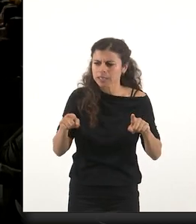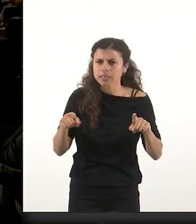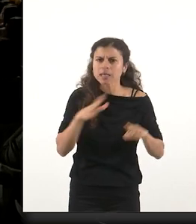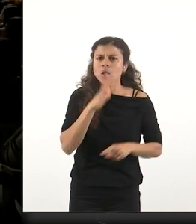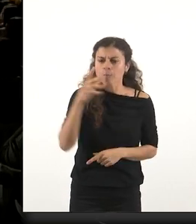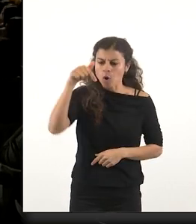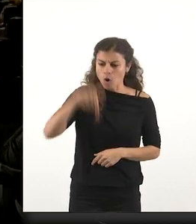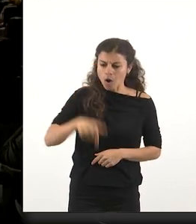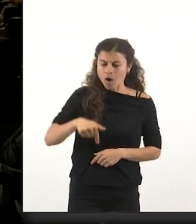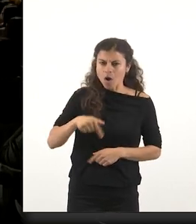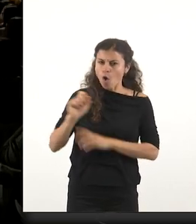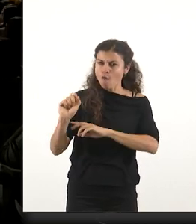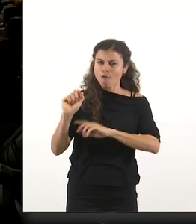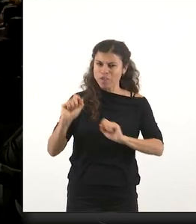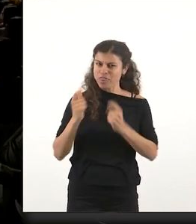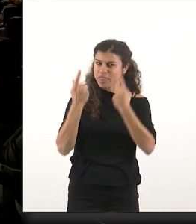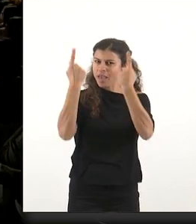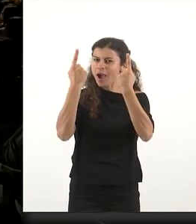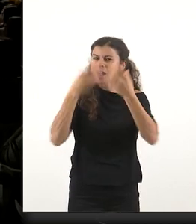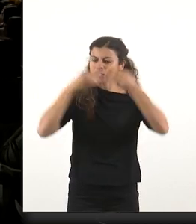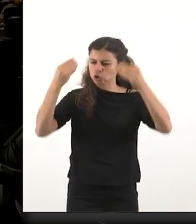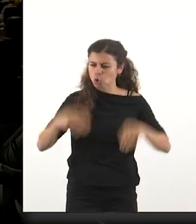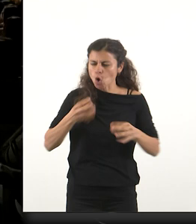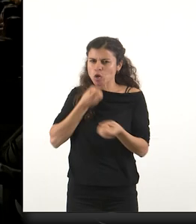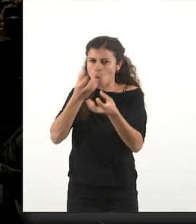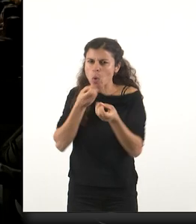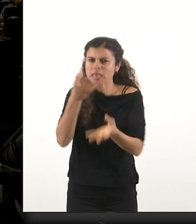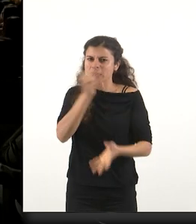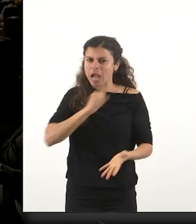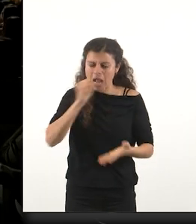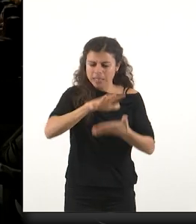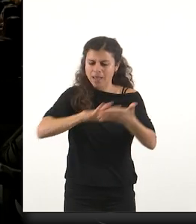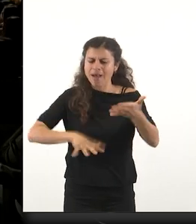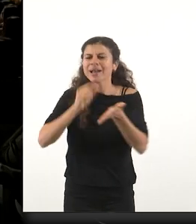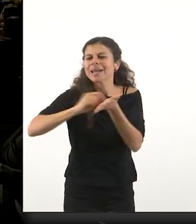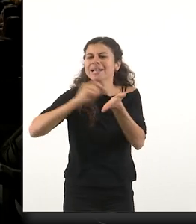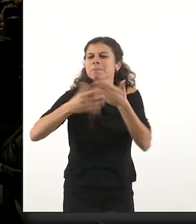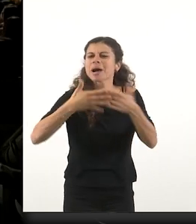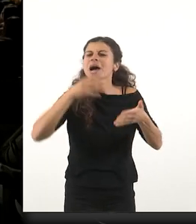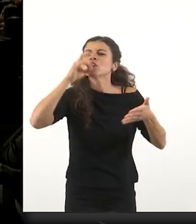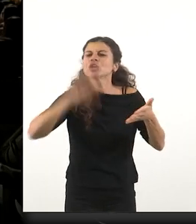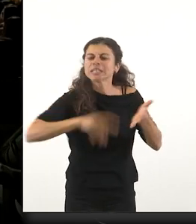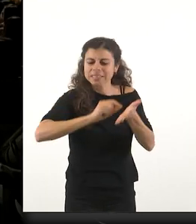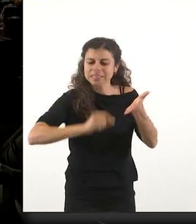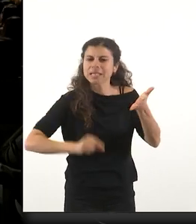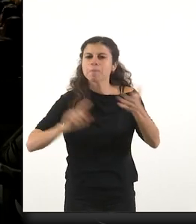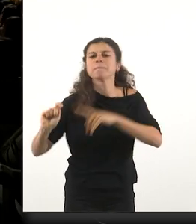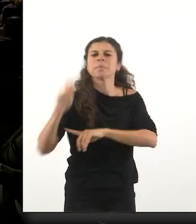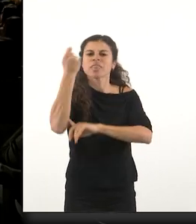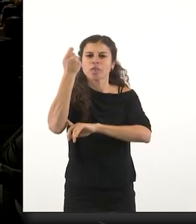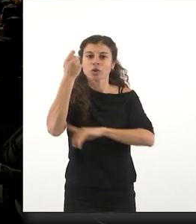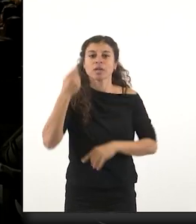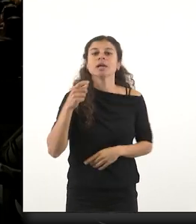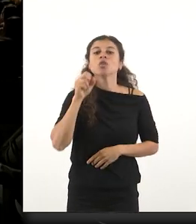narra, la que se cuenta, la que se canta, está escrita siempre por los vencedores. El 12 de octubre de 1492